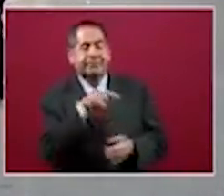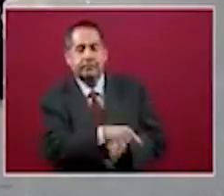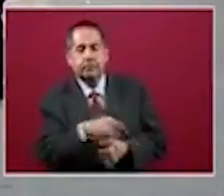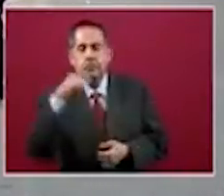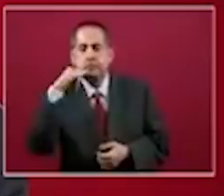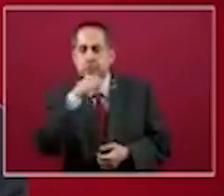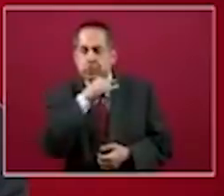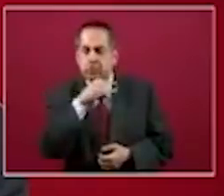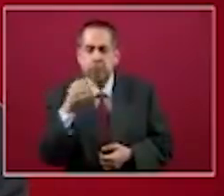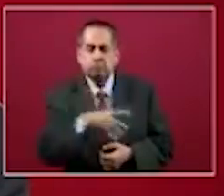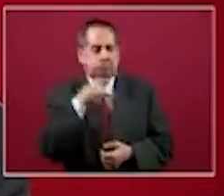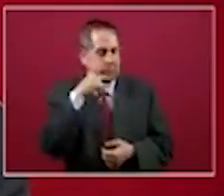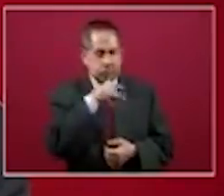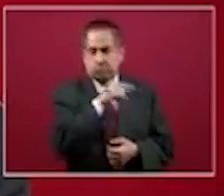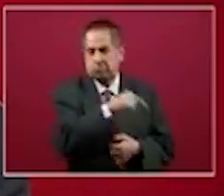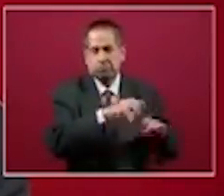hipocresía.